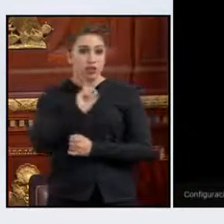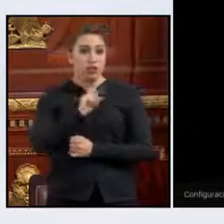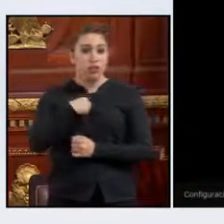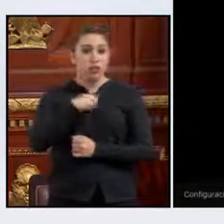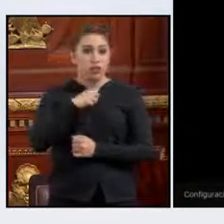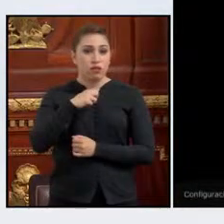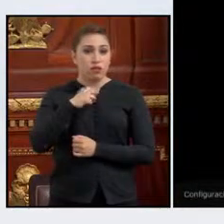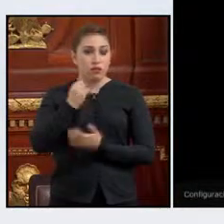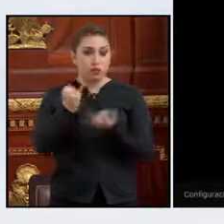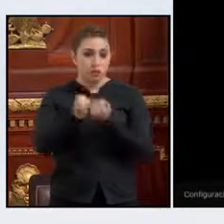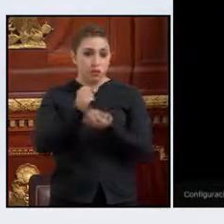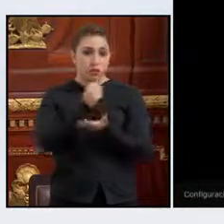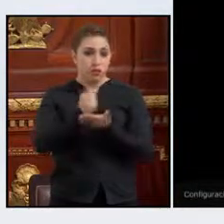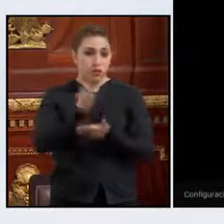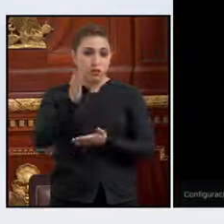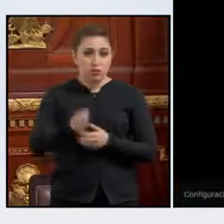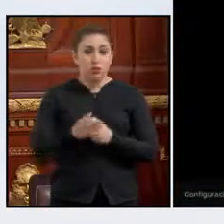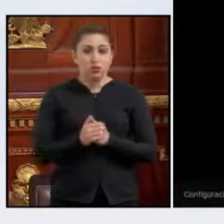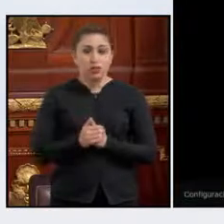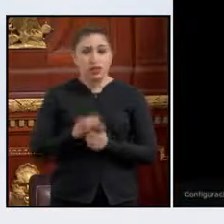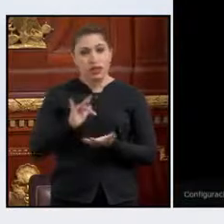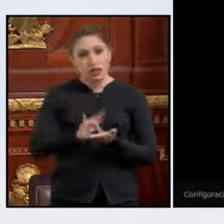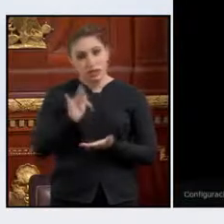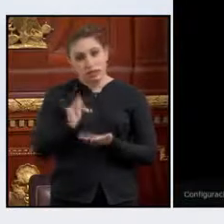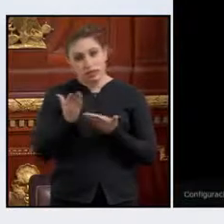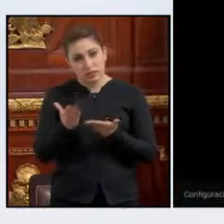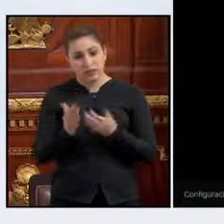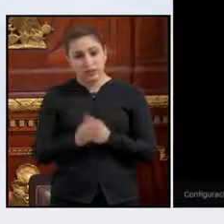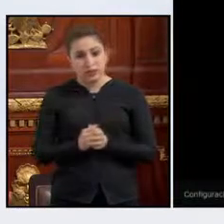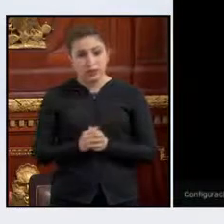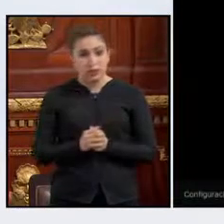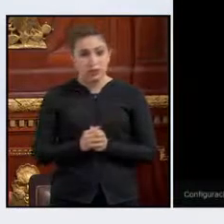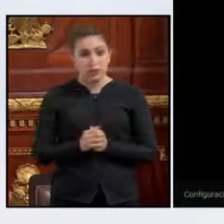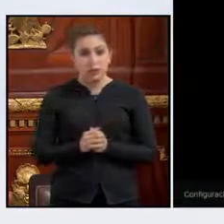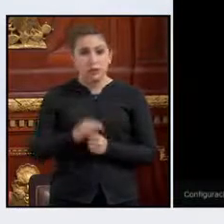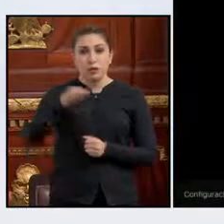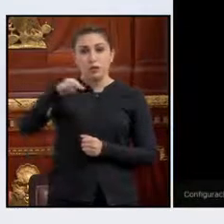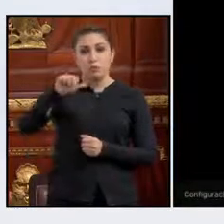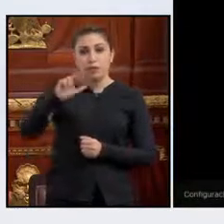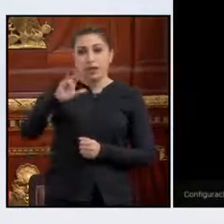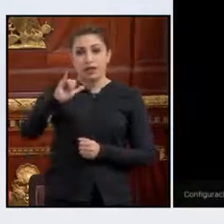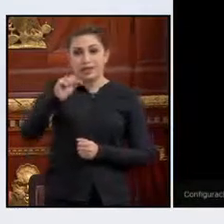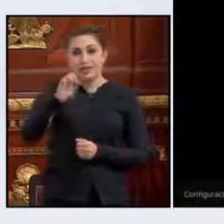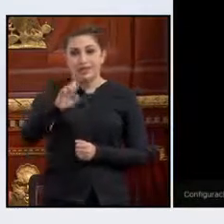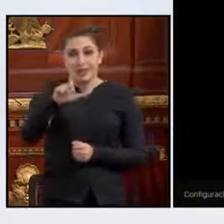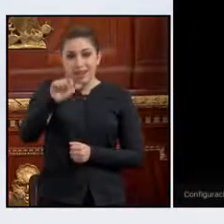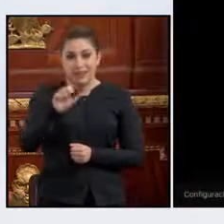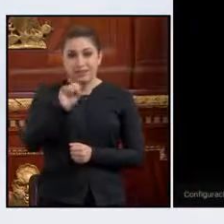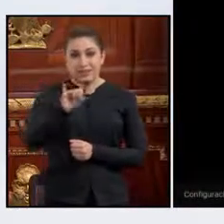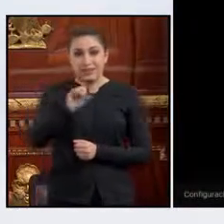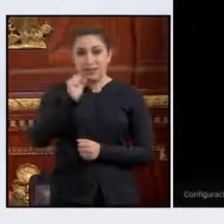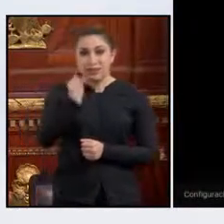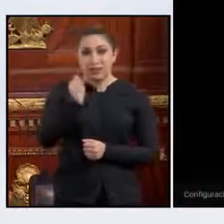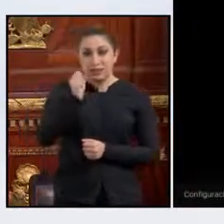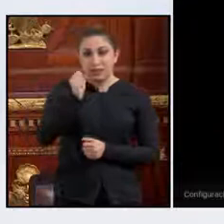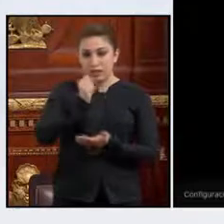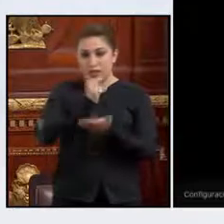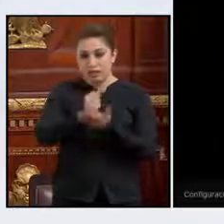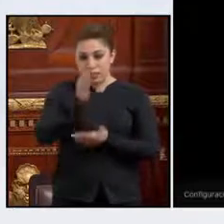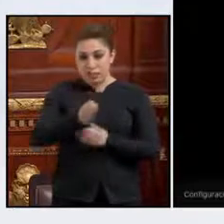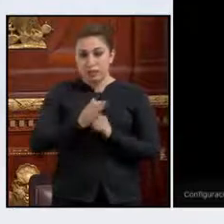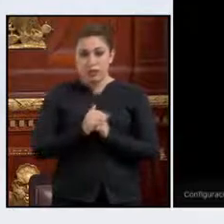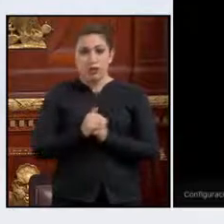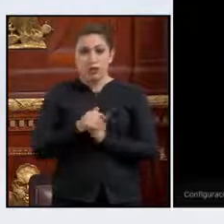Sí, diputada. Muchas gracias, diputada. Es la diputada Zúñiga Cerón Marisela, a favor. ¿Alguna otra diputada o diputado